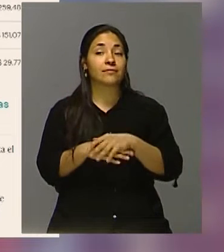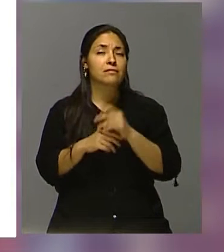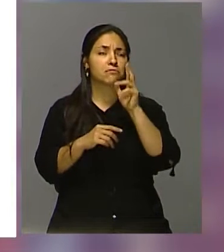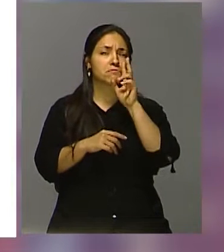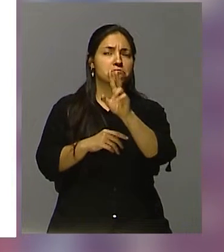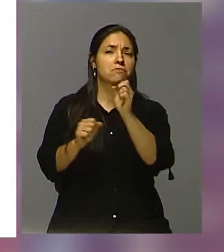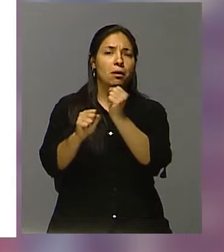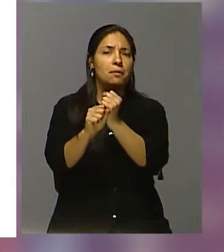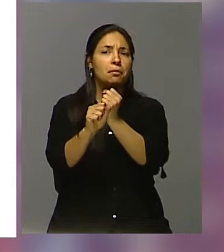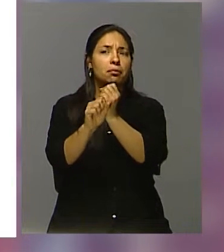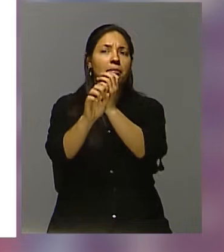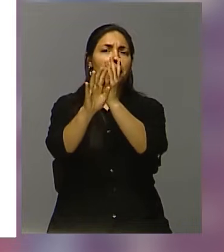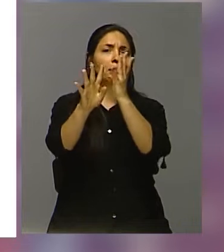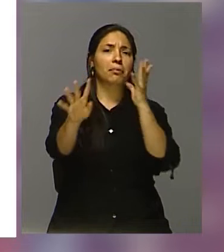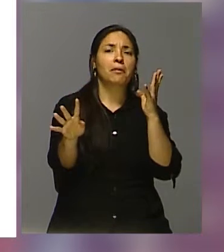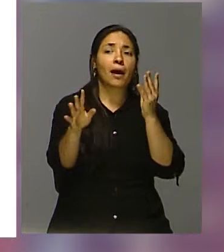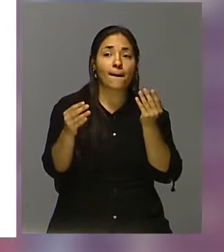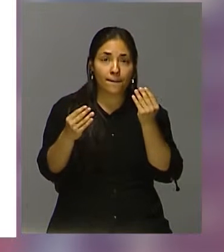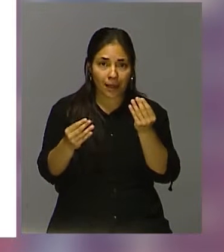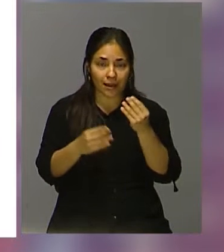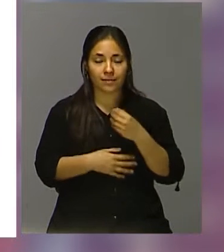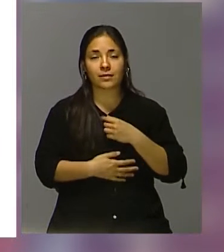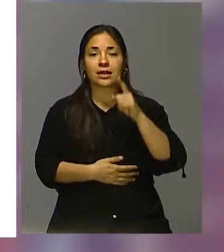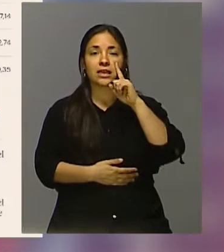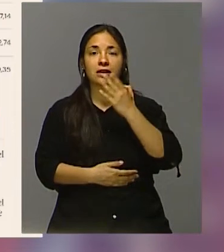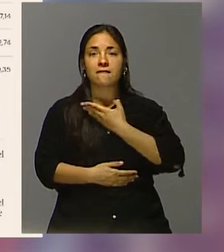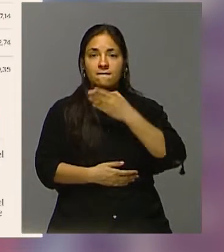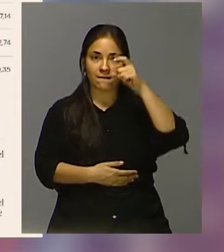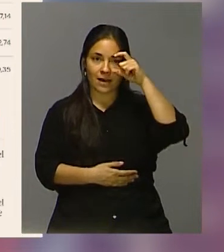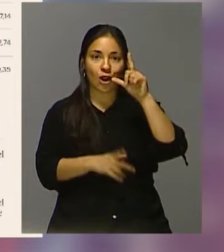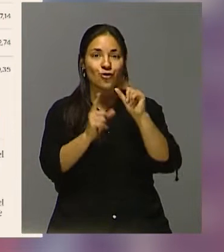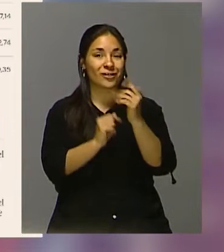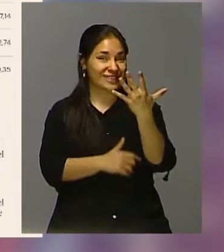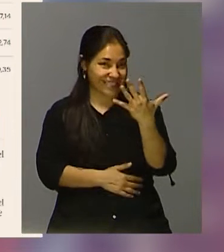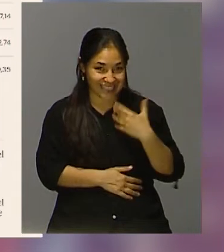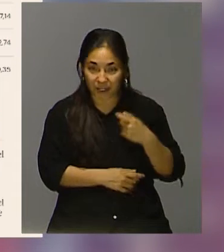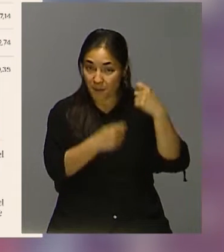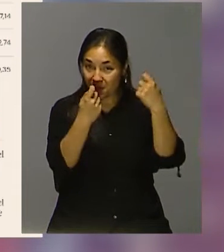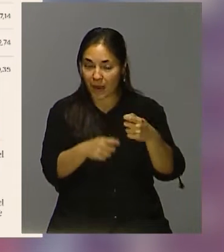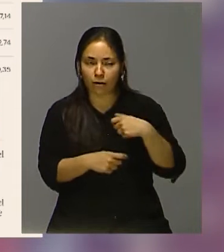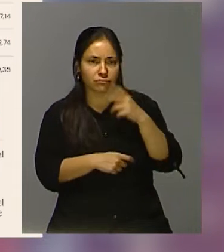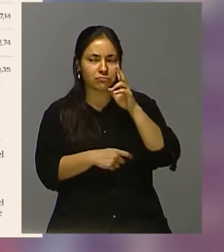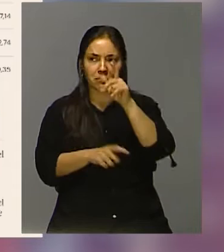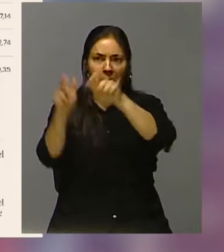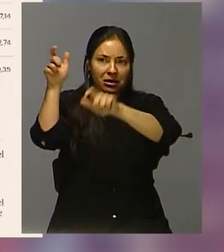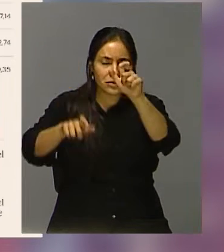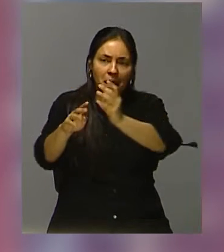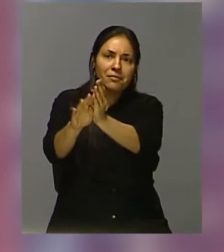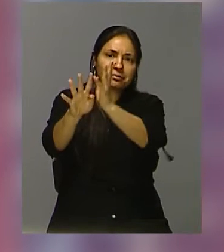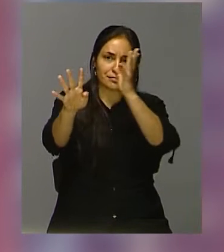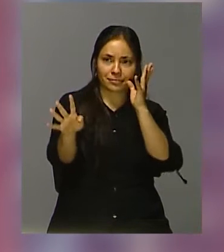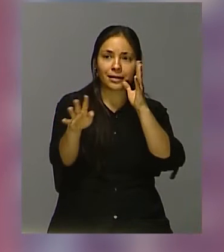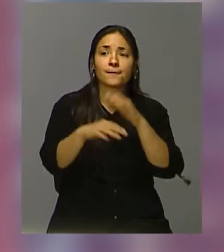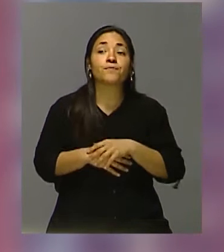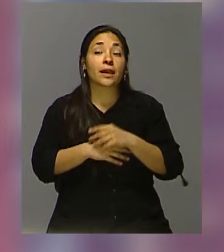colas para la recepción del IFE Sí. 5, Sí. ¿verdad? Eh, Cuando comenzó